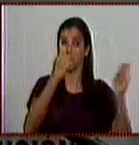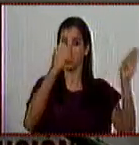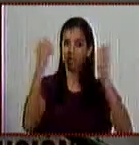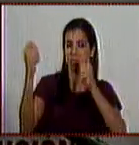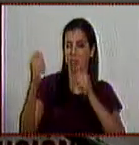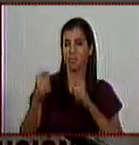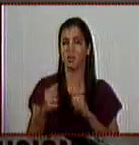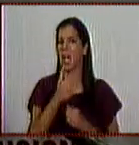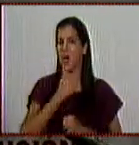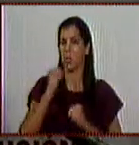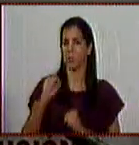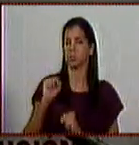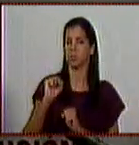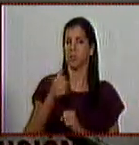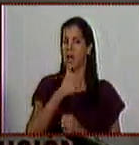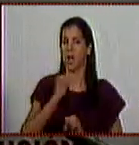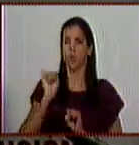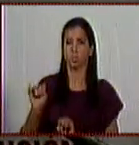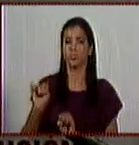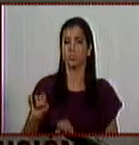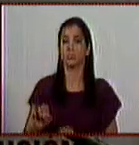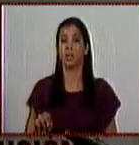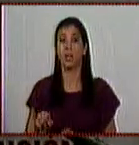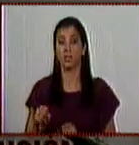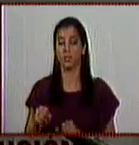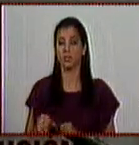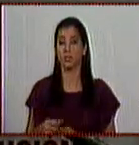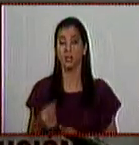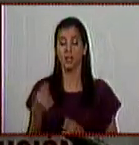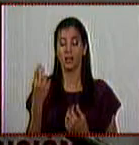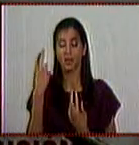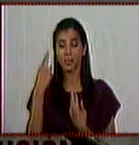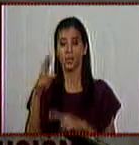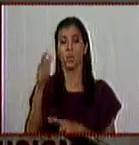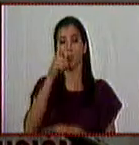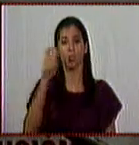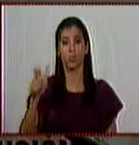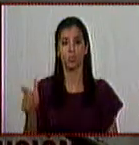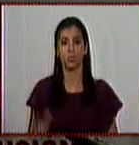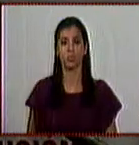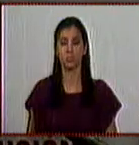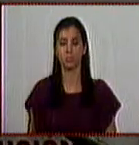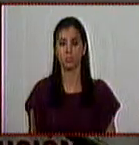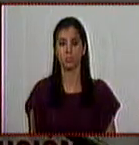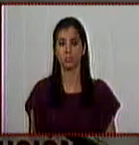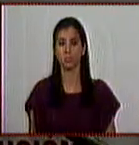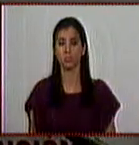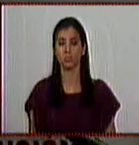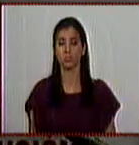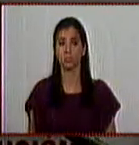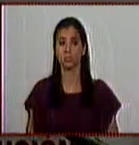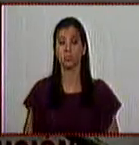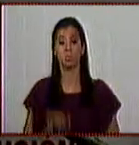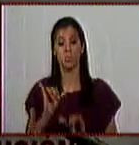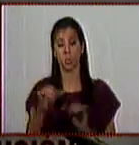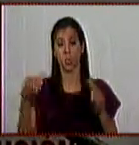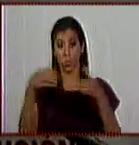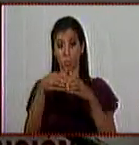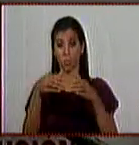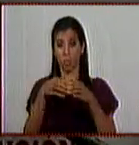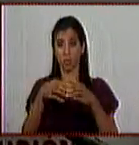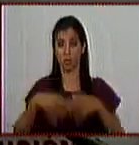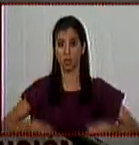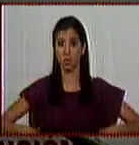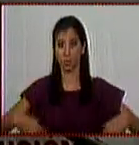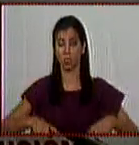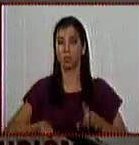para la resistencia para la rebelión del pueblo venezolano que fue respondida por esas élites con el